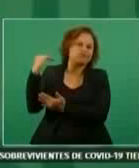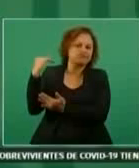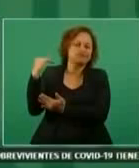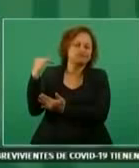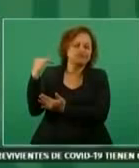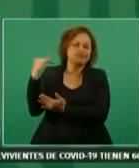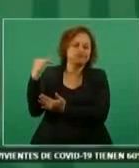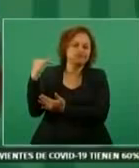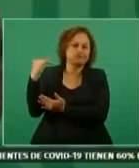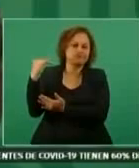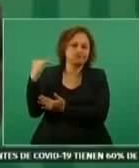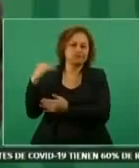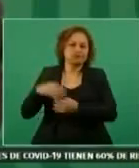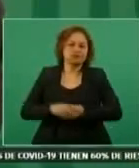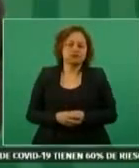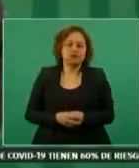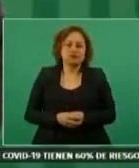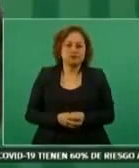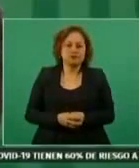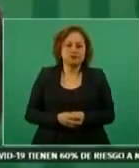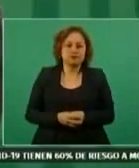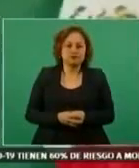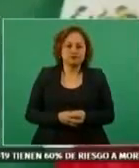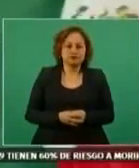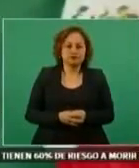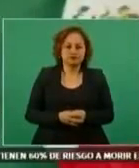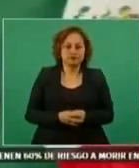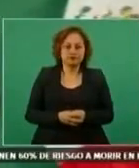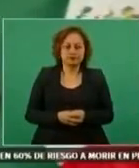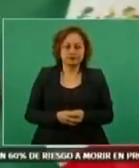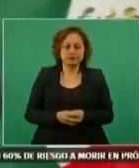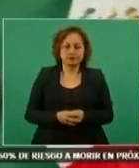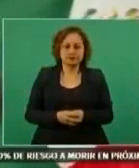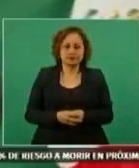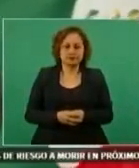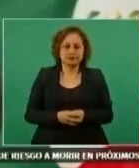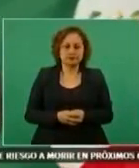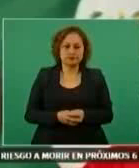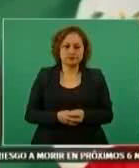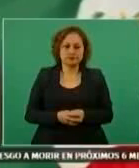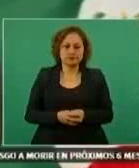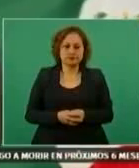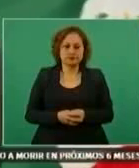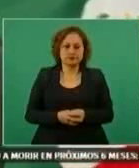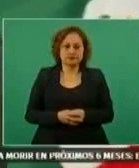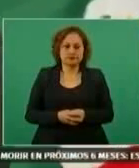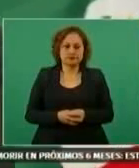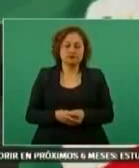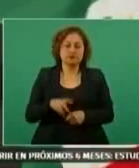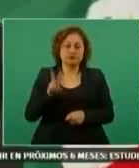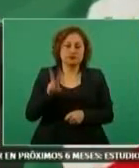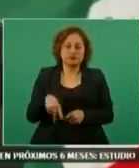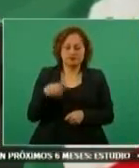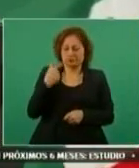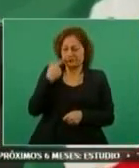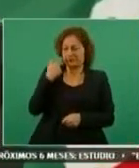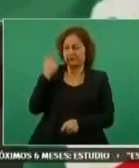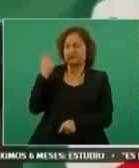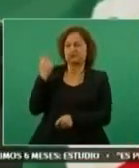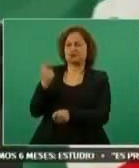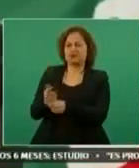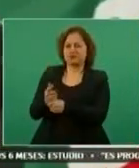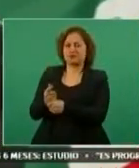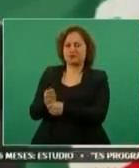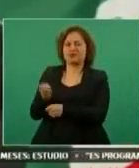un golpe, neta, amigo, yo estoy feliz. Espérame, ¿un exceso? ¿Es en serio un exceso?